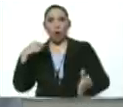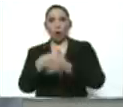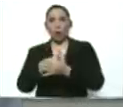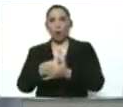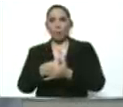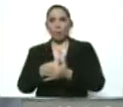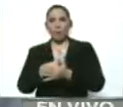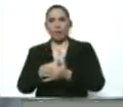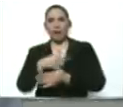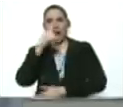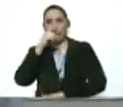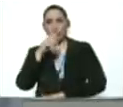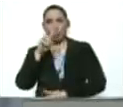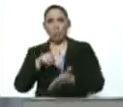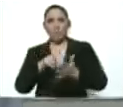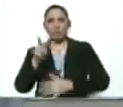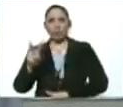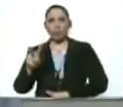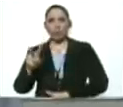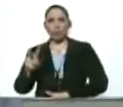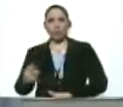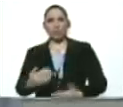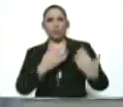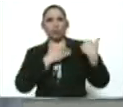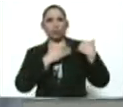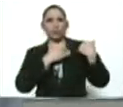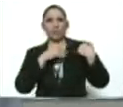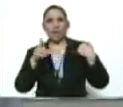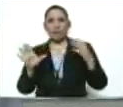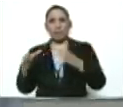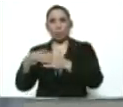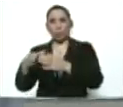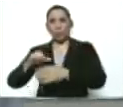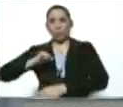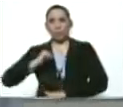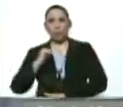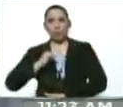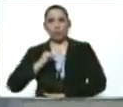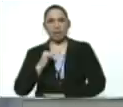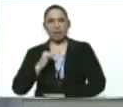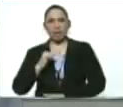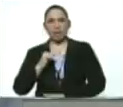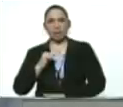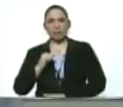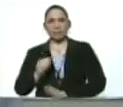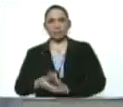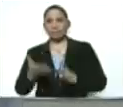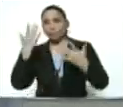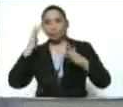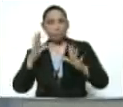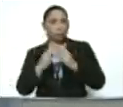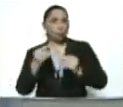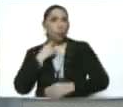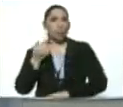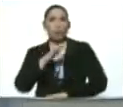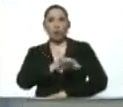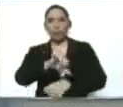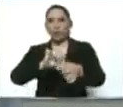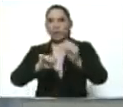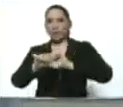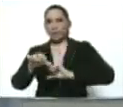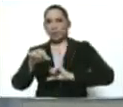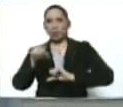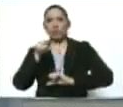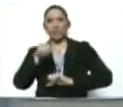2002, cuya responsabilidad a ese cuerpo policial se debe prácticamente todos los muertos y heridos de